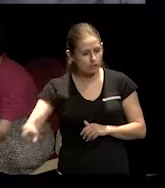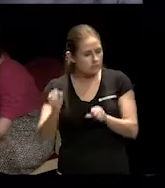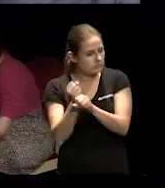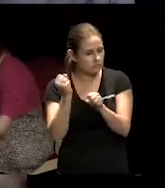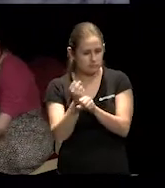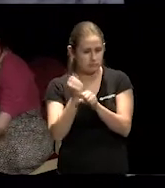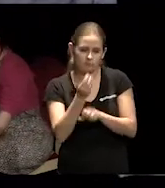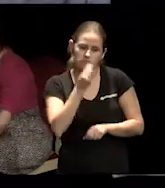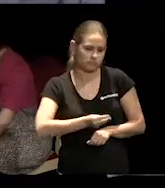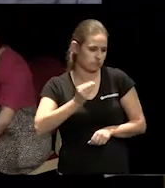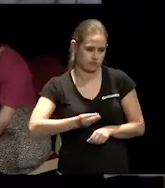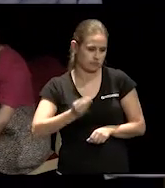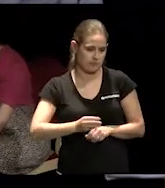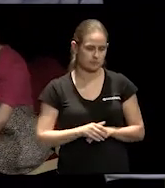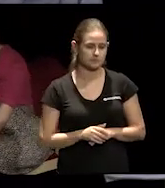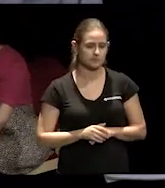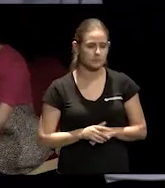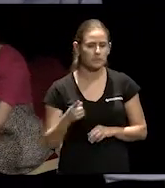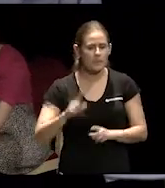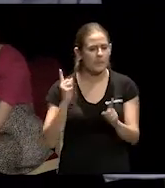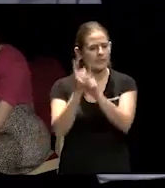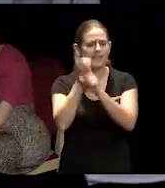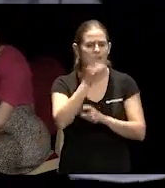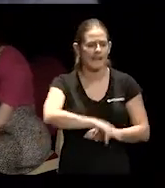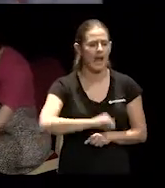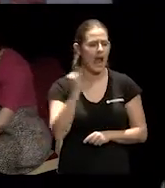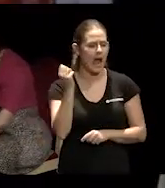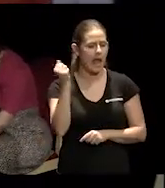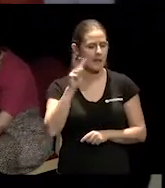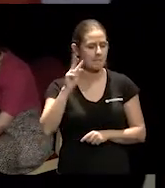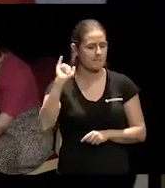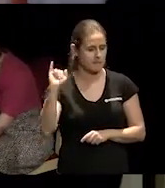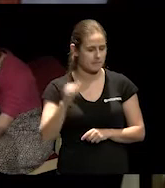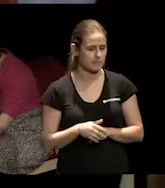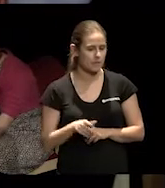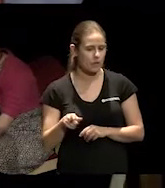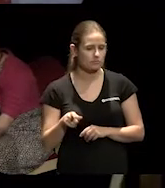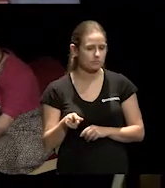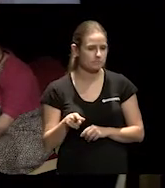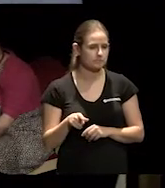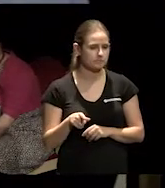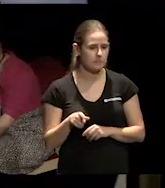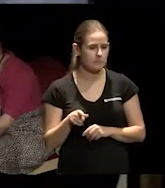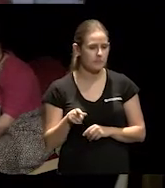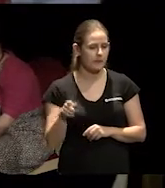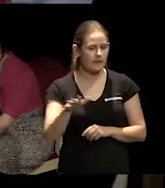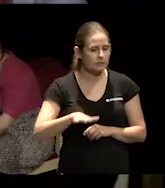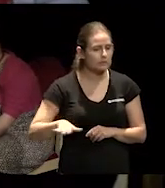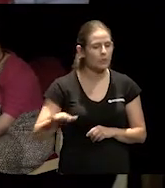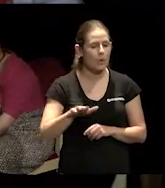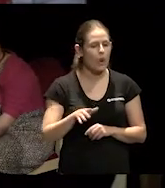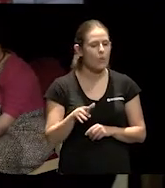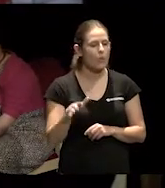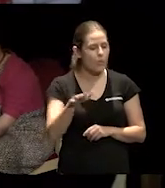eficaz. Me encontré con Habibi Center y aquí sí pude encontré el lugar y los